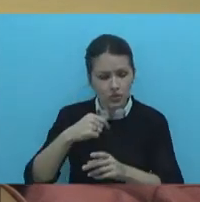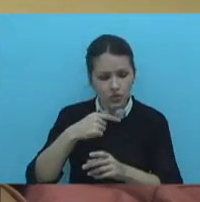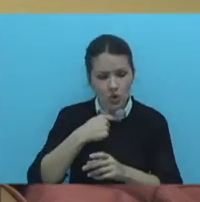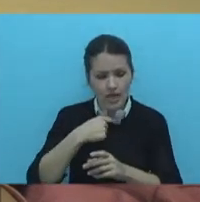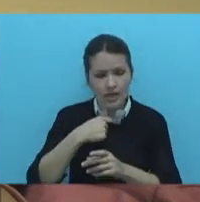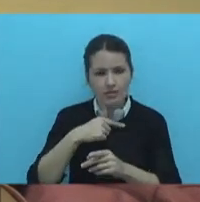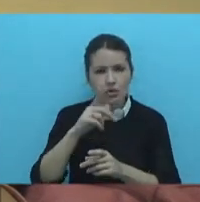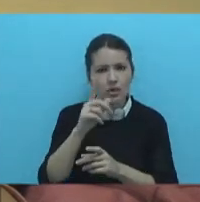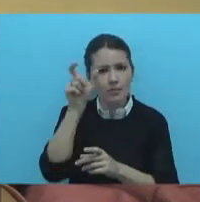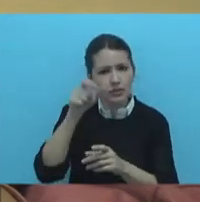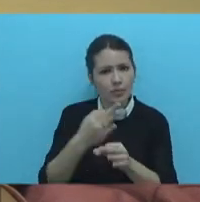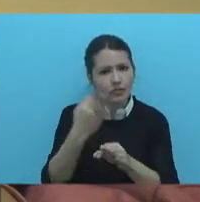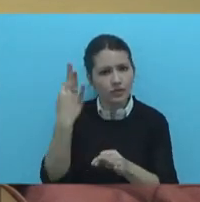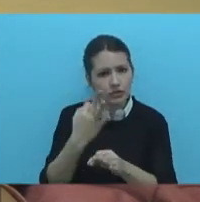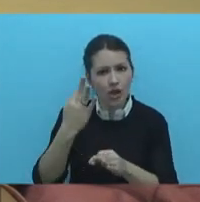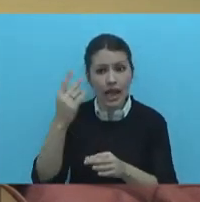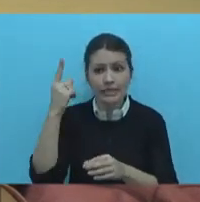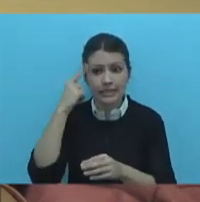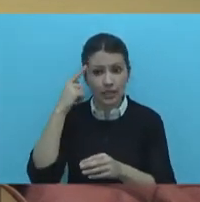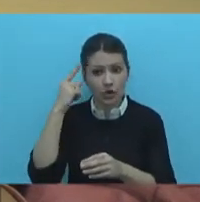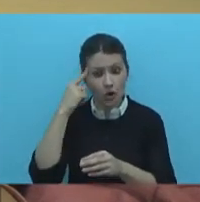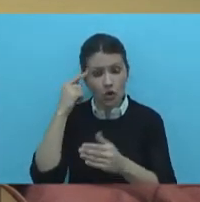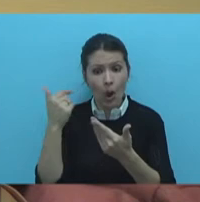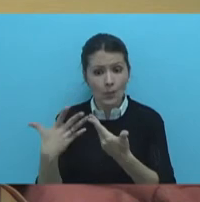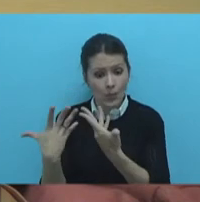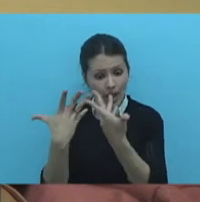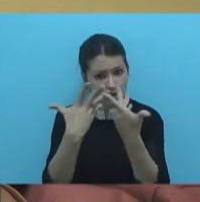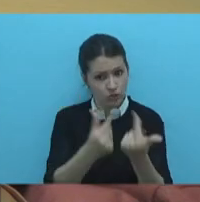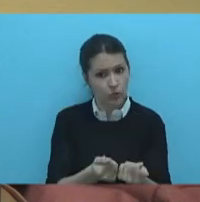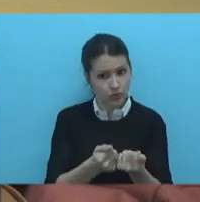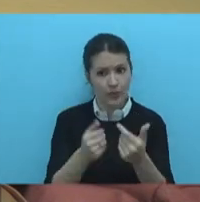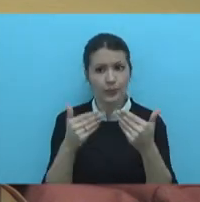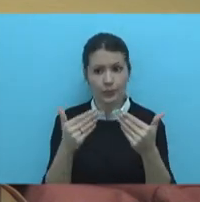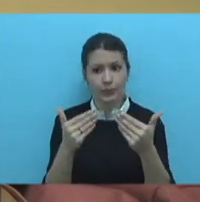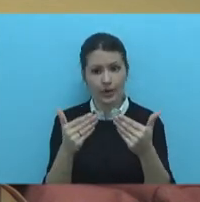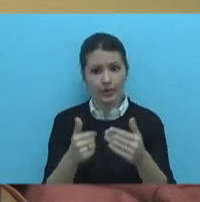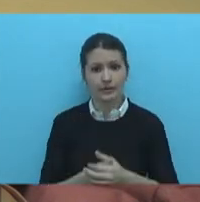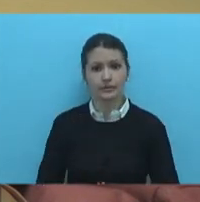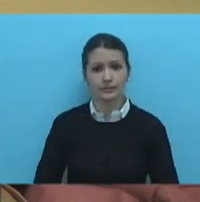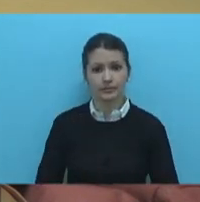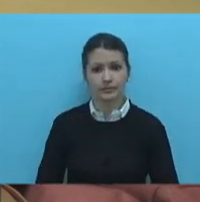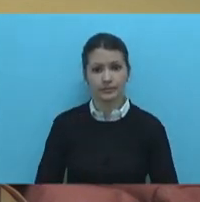que le puedan resolver sus problemas, porque hay muchas veces que los alumnos